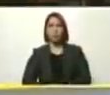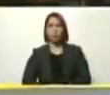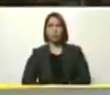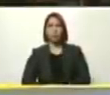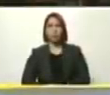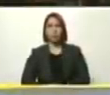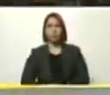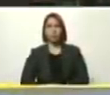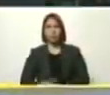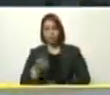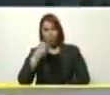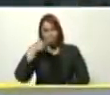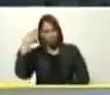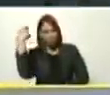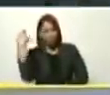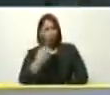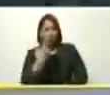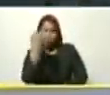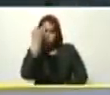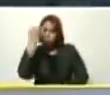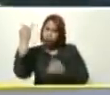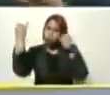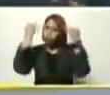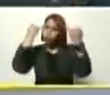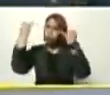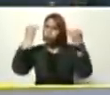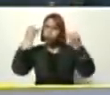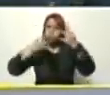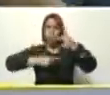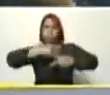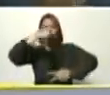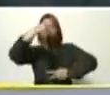al hombre, a la idea, al proyecto.